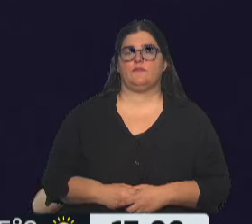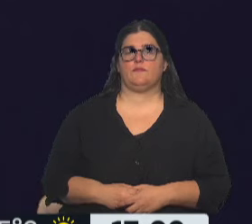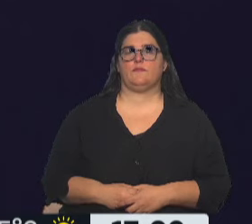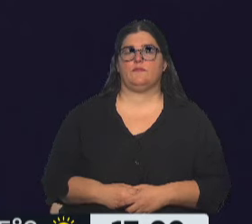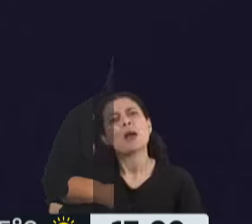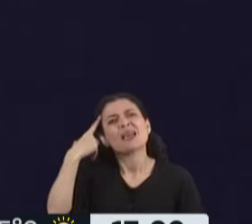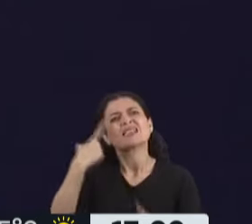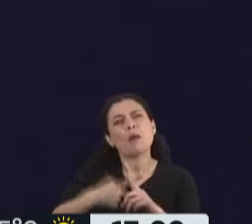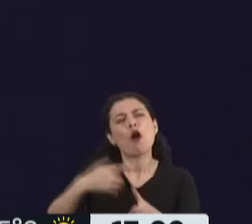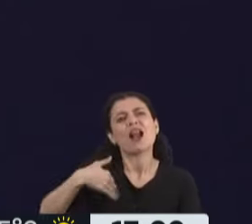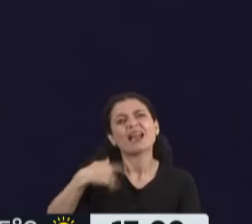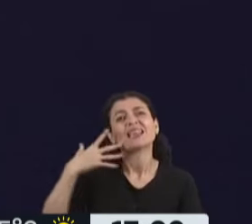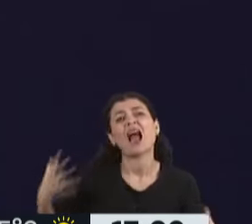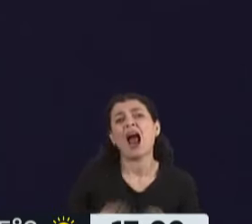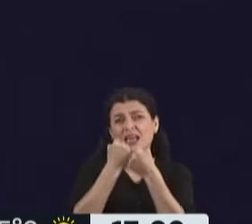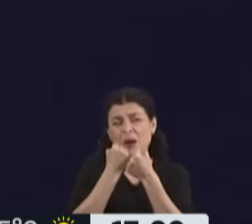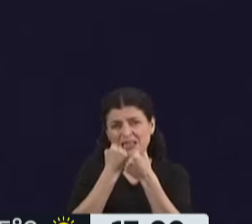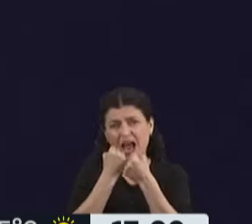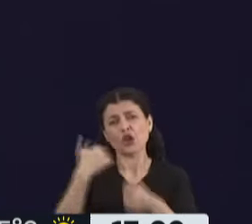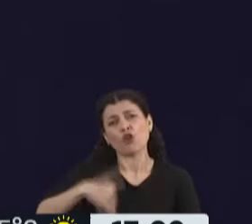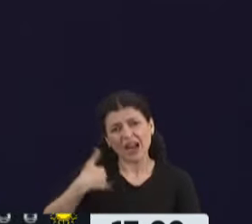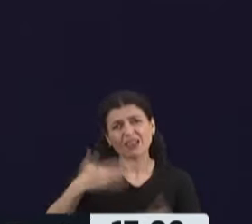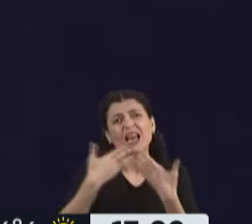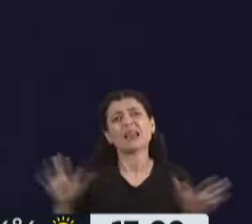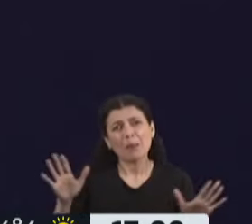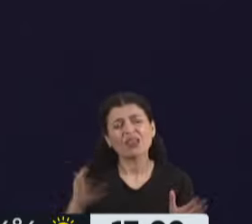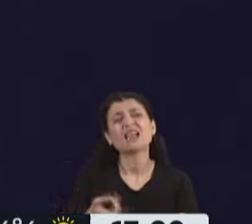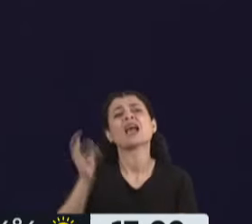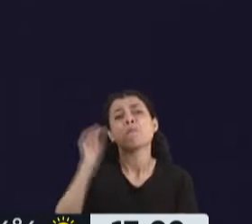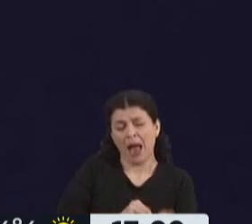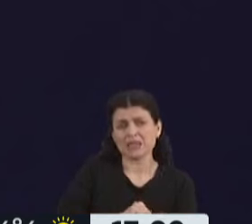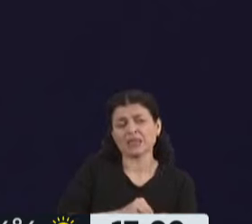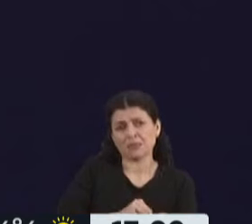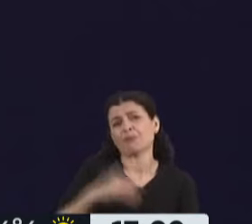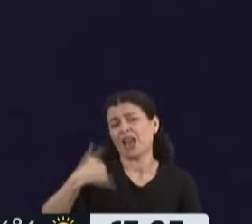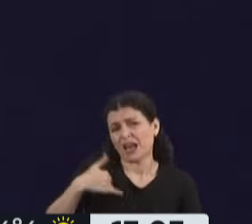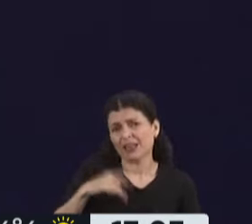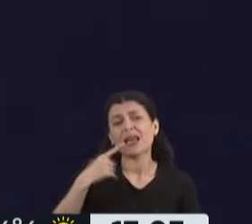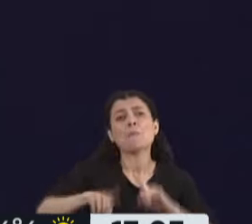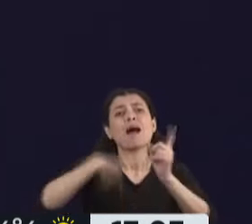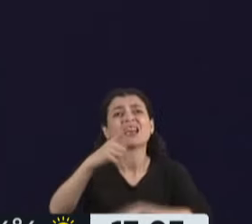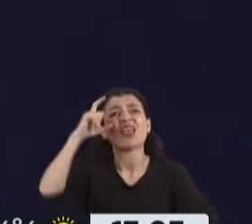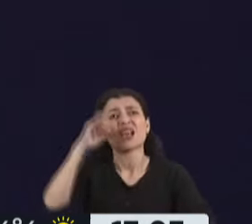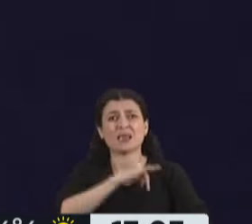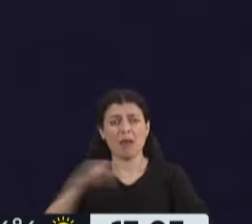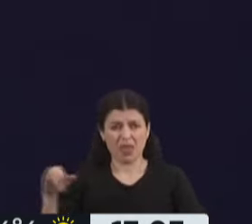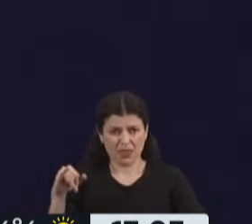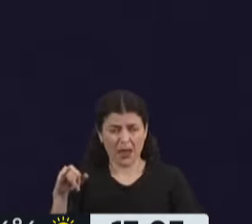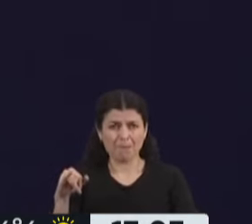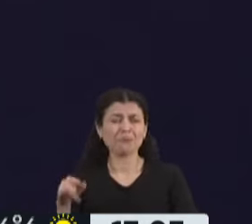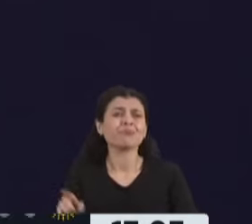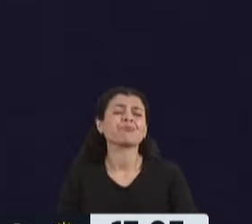nuevo aniversario de la independencia de la República Argentina. Mañana, 10:30 horas, y como